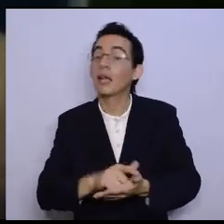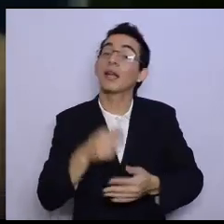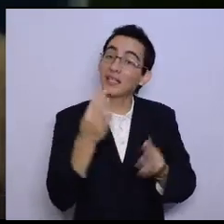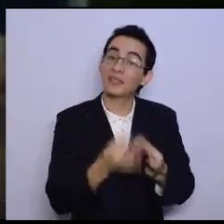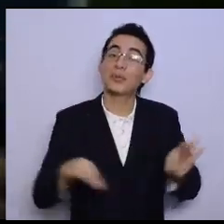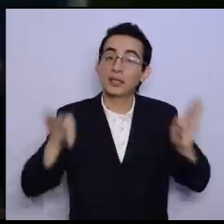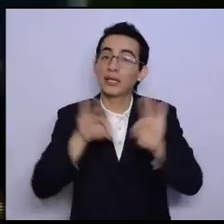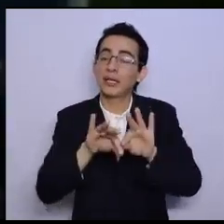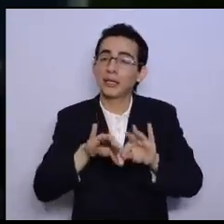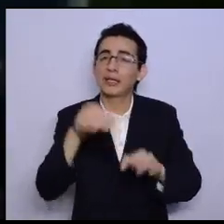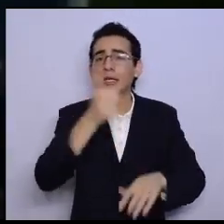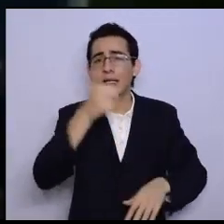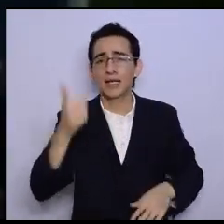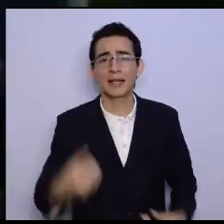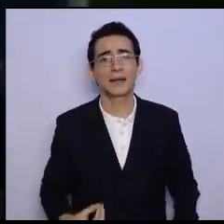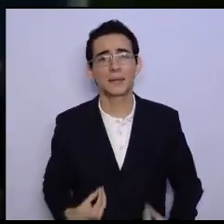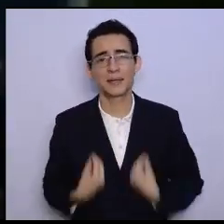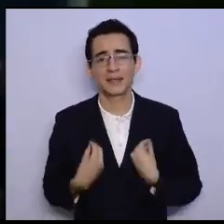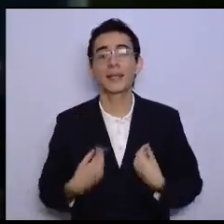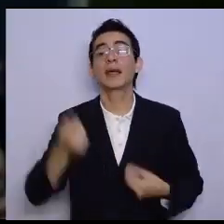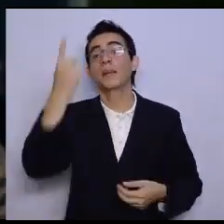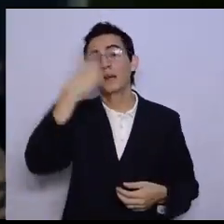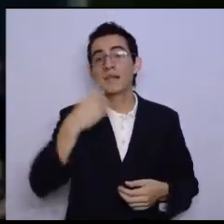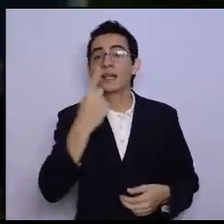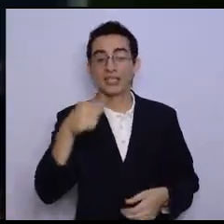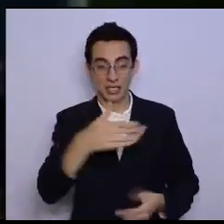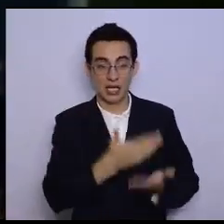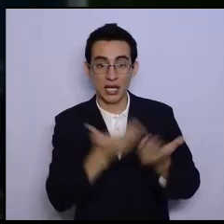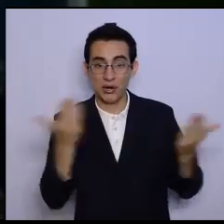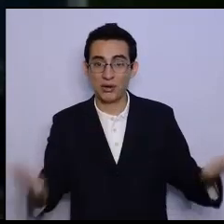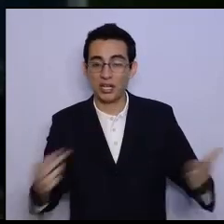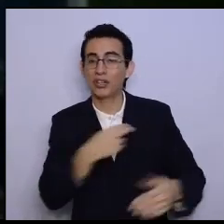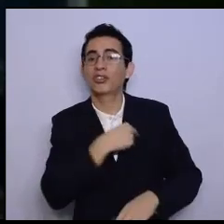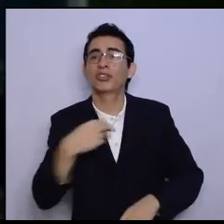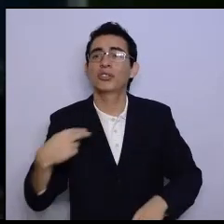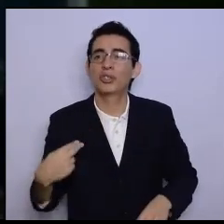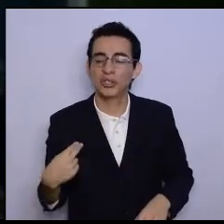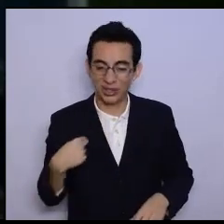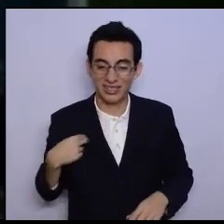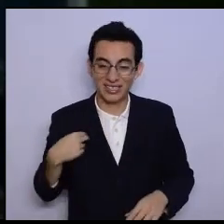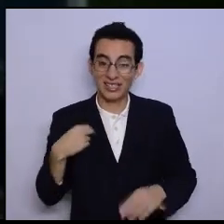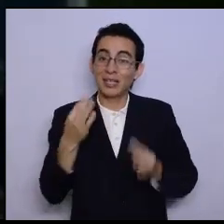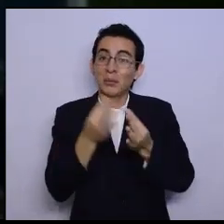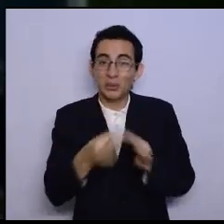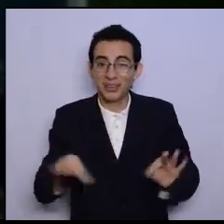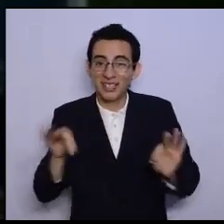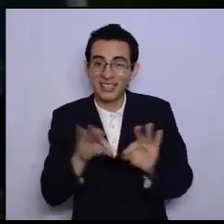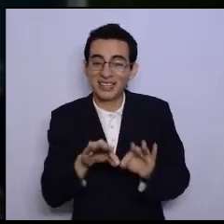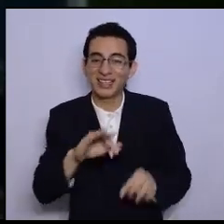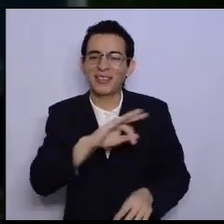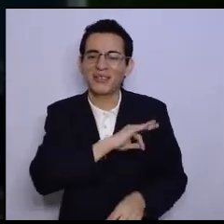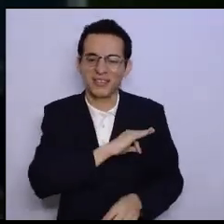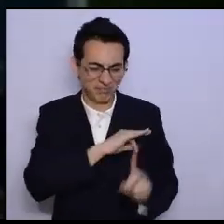nuestra vida. Para que sometida a prueba vuestra fe, ¿qué es fe?